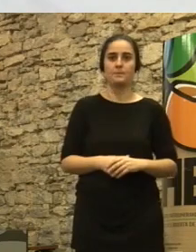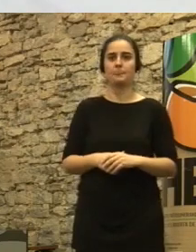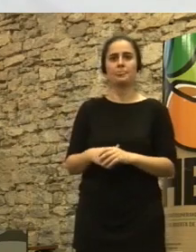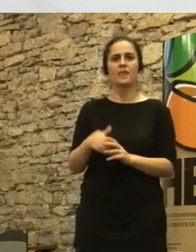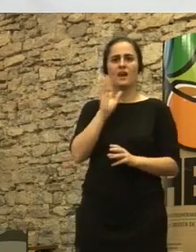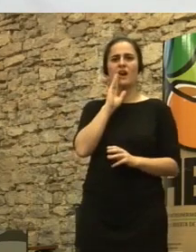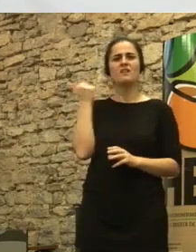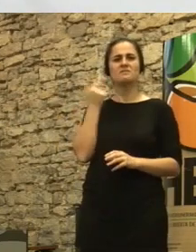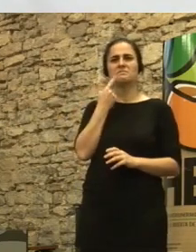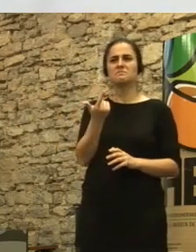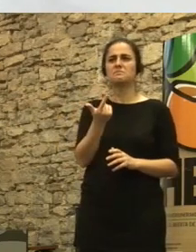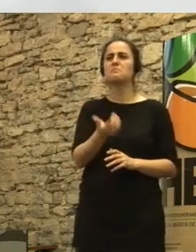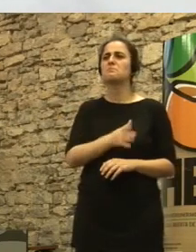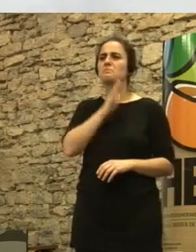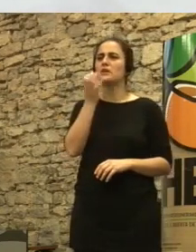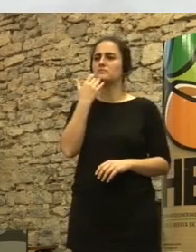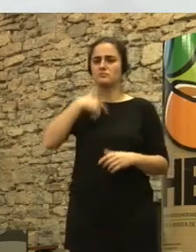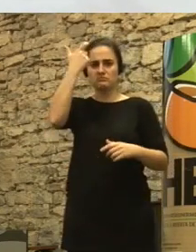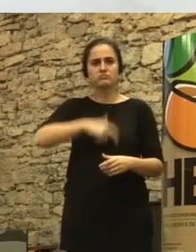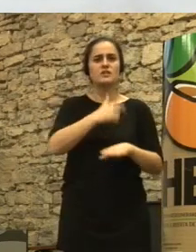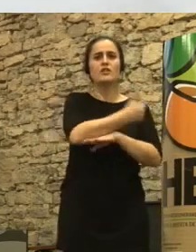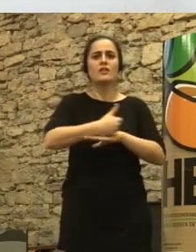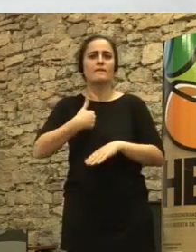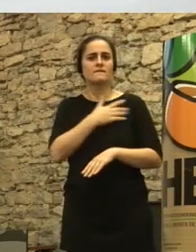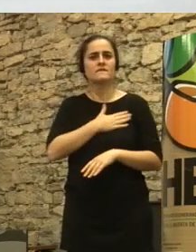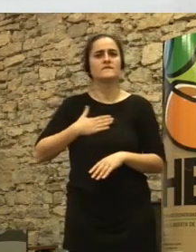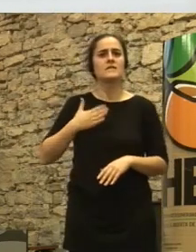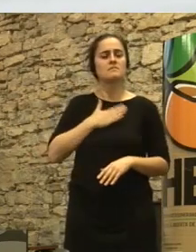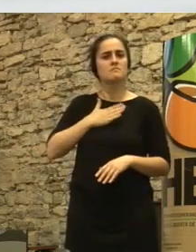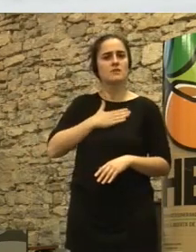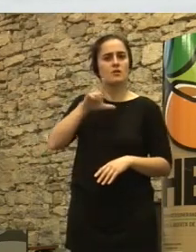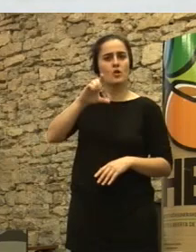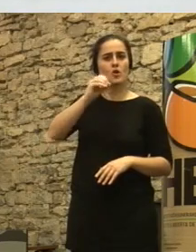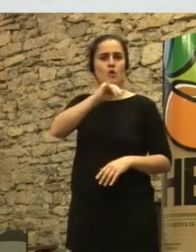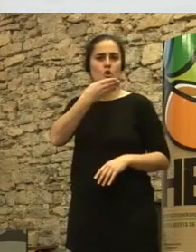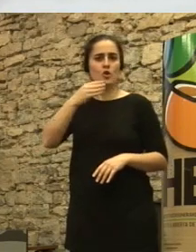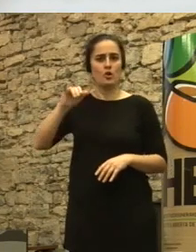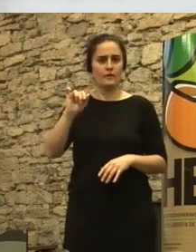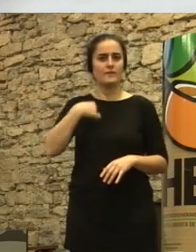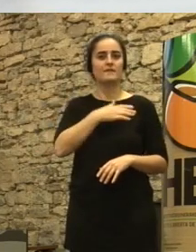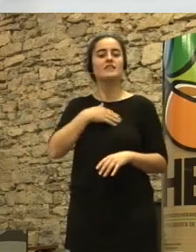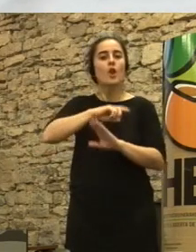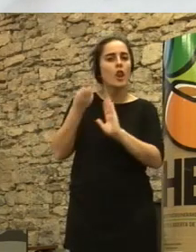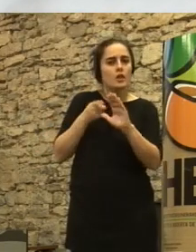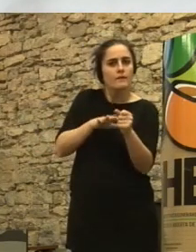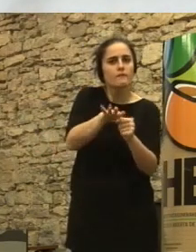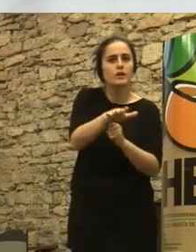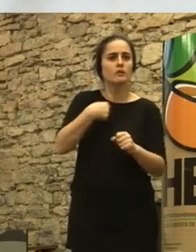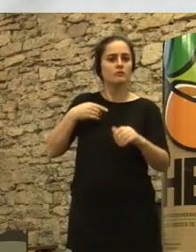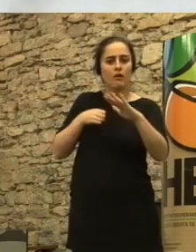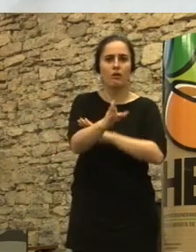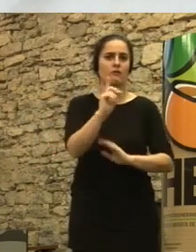qué? Yo como ciudadano quiero mi lobby. Yo como ciudadano quiero influir en las leyes. ¿Por qué no tengo